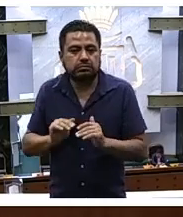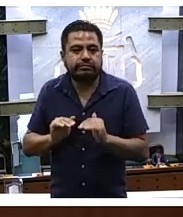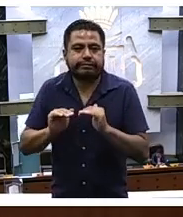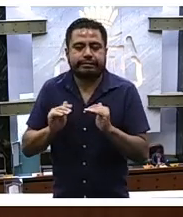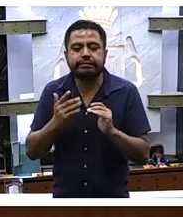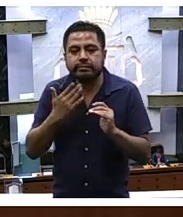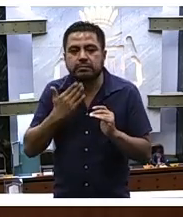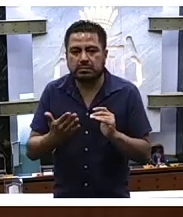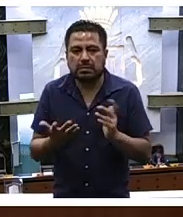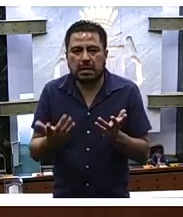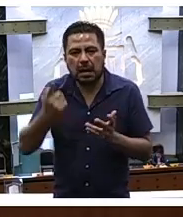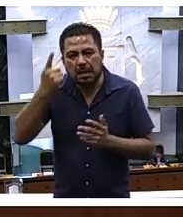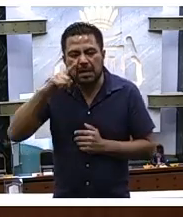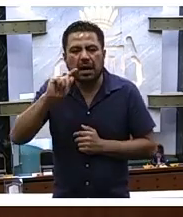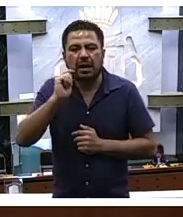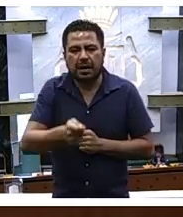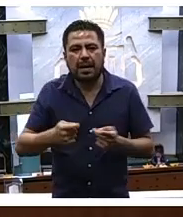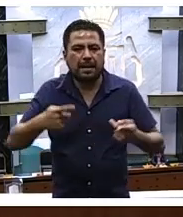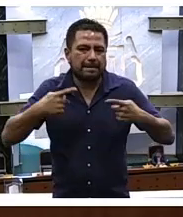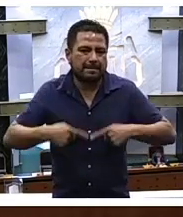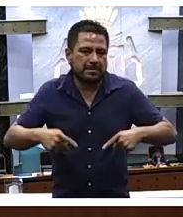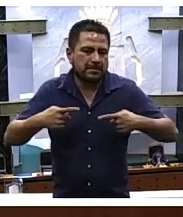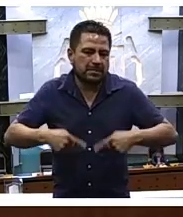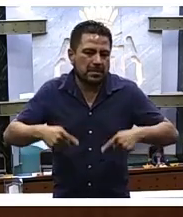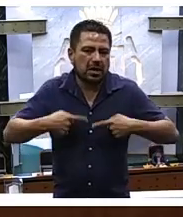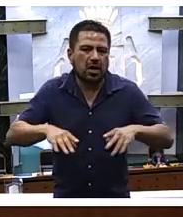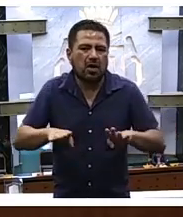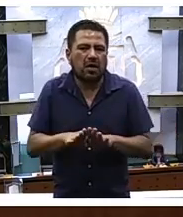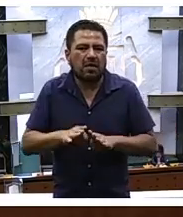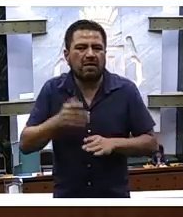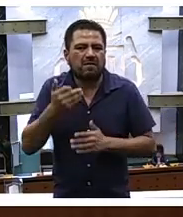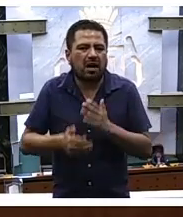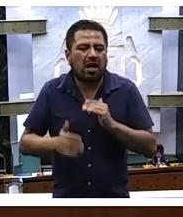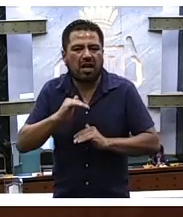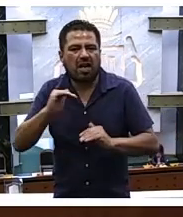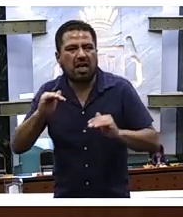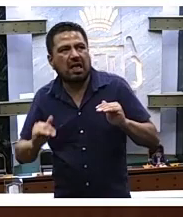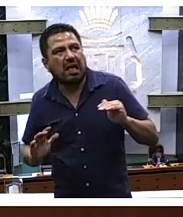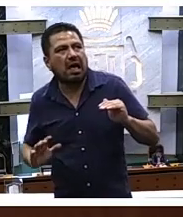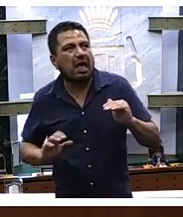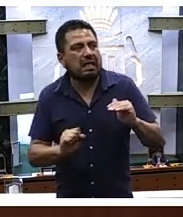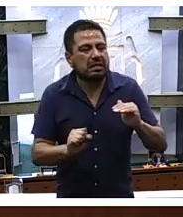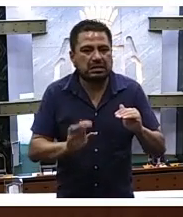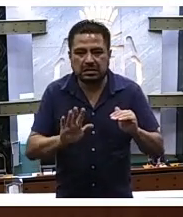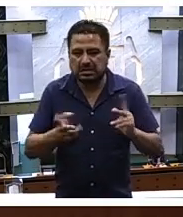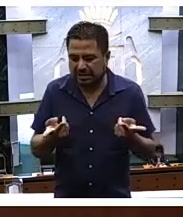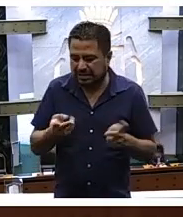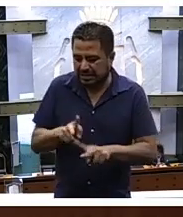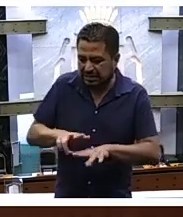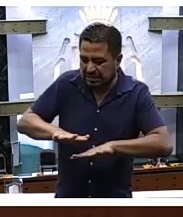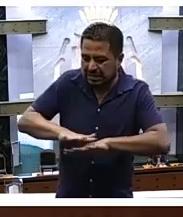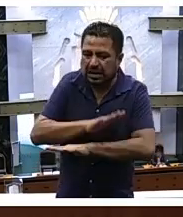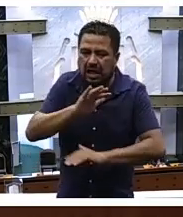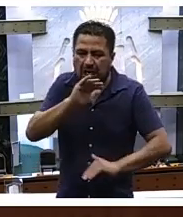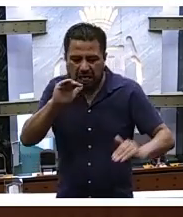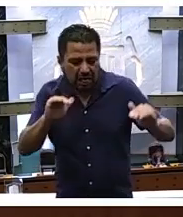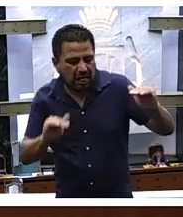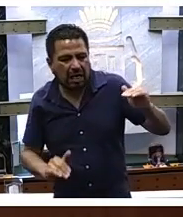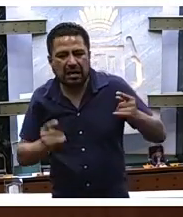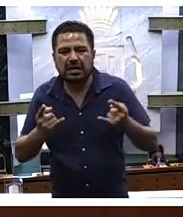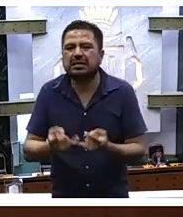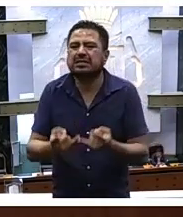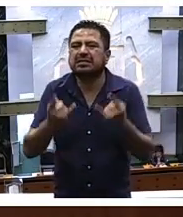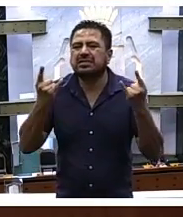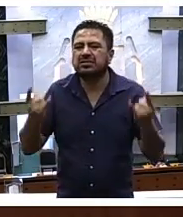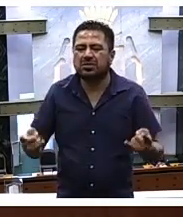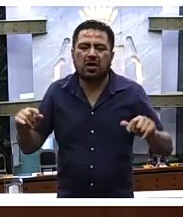compensatoriamente para las personas en situaciones de desventaja. A fin de revertir escenarios de desigualdad histórica y de facto